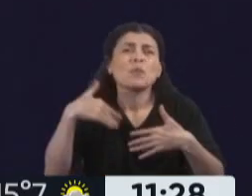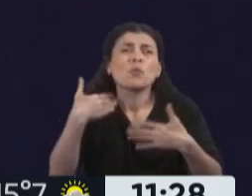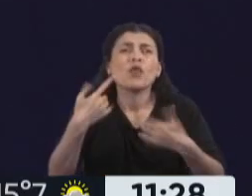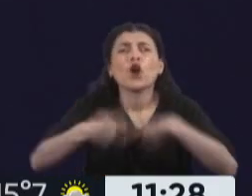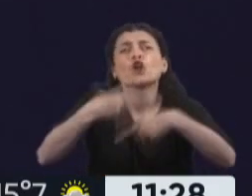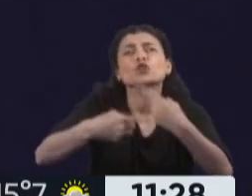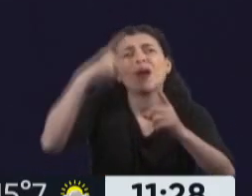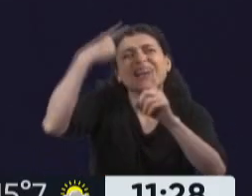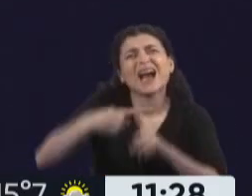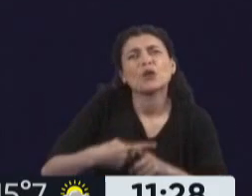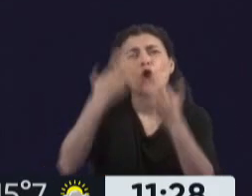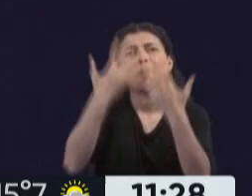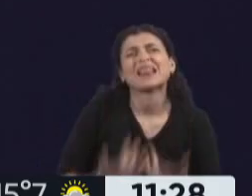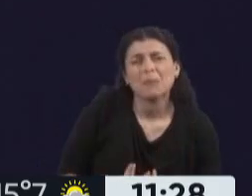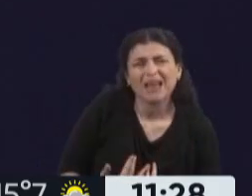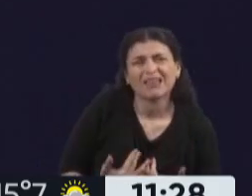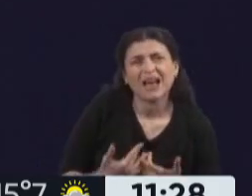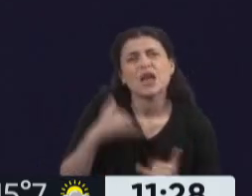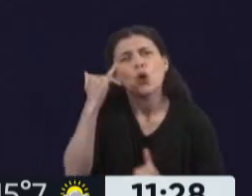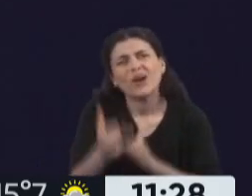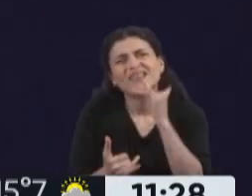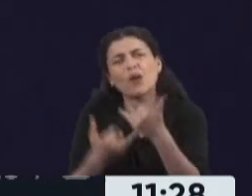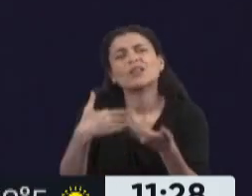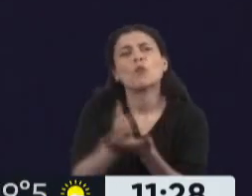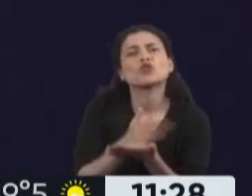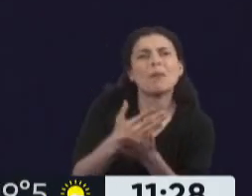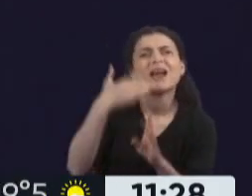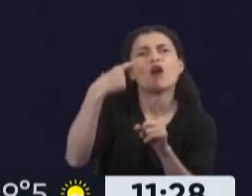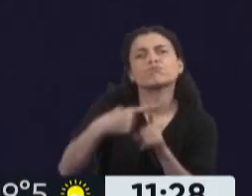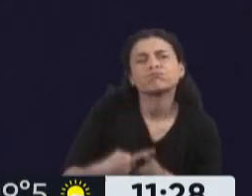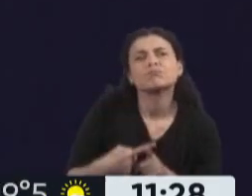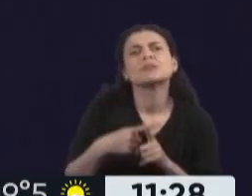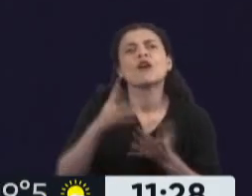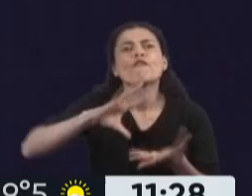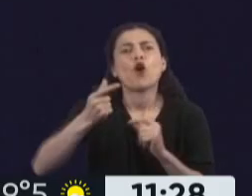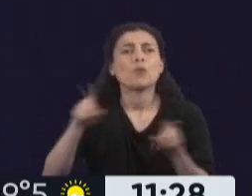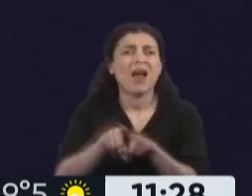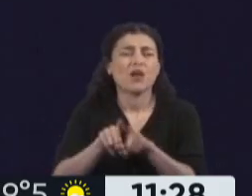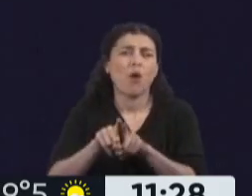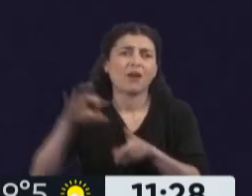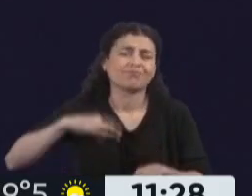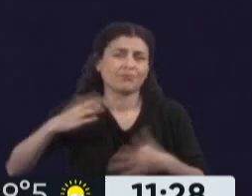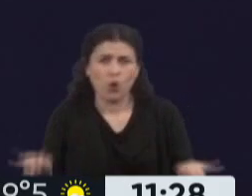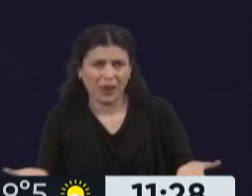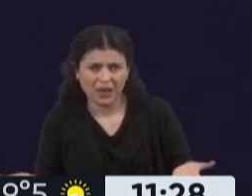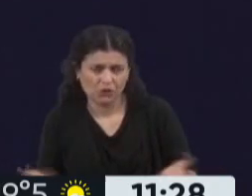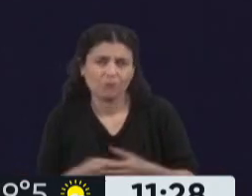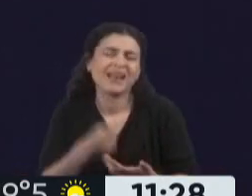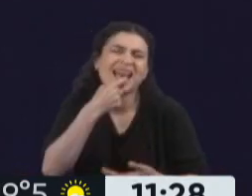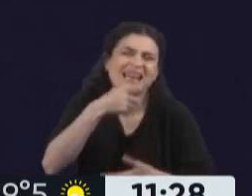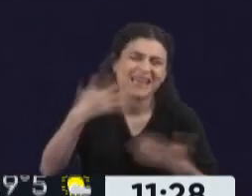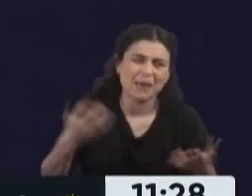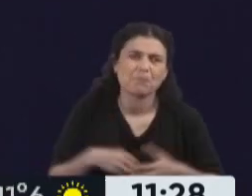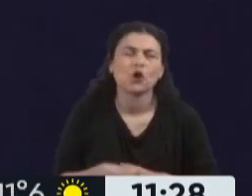haciendo el cálculo matemático de cómo dividir una cantidad definida versus más cantidad